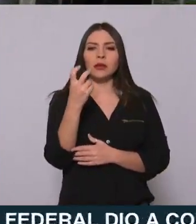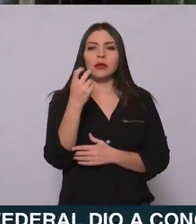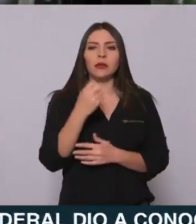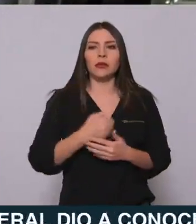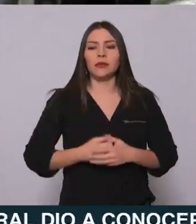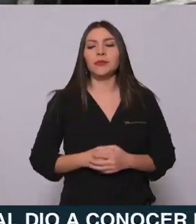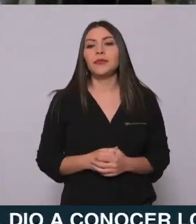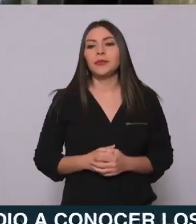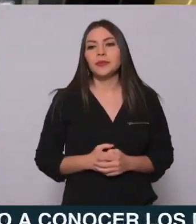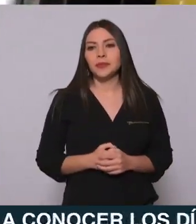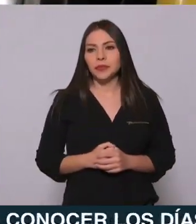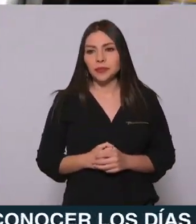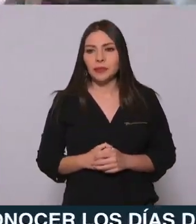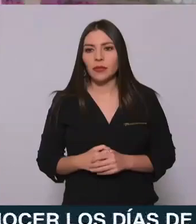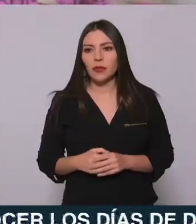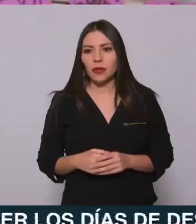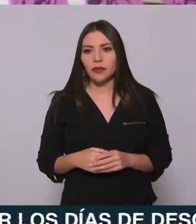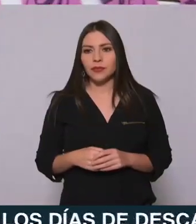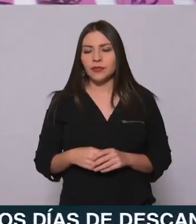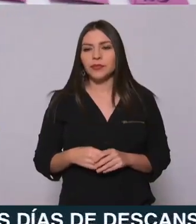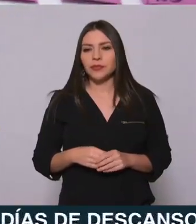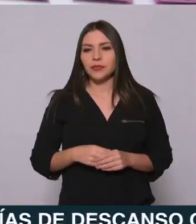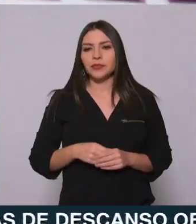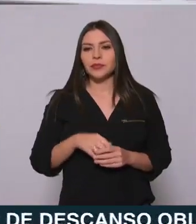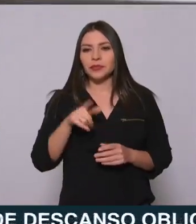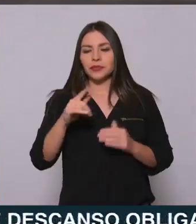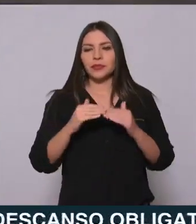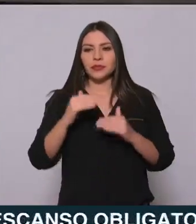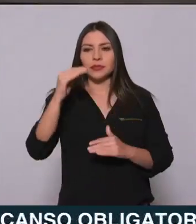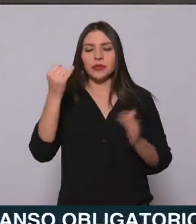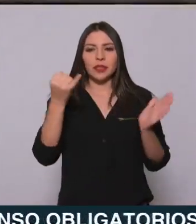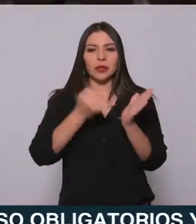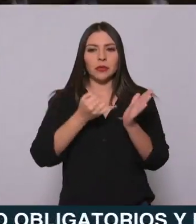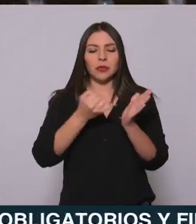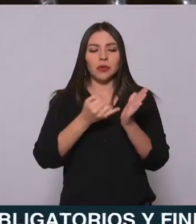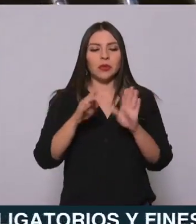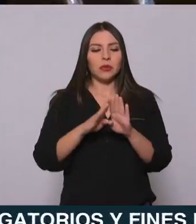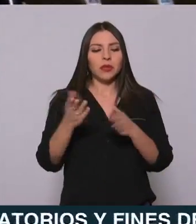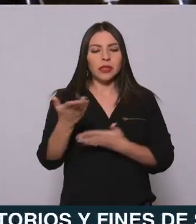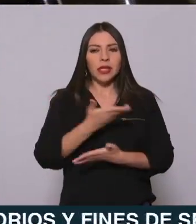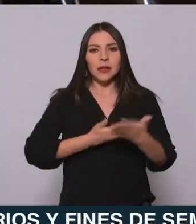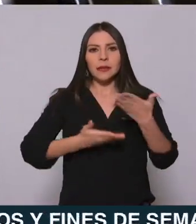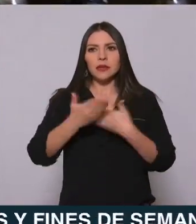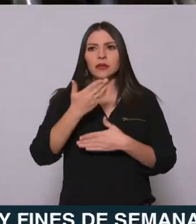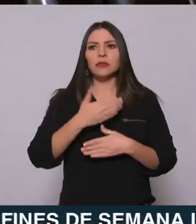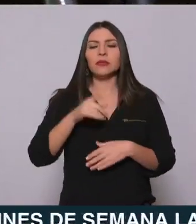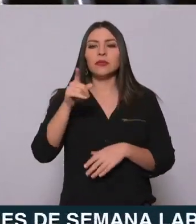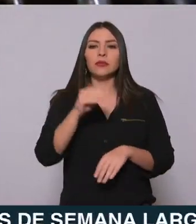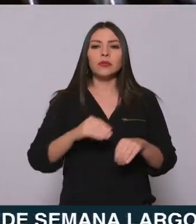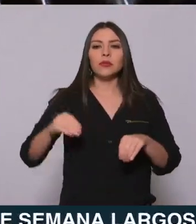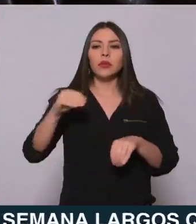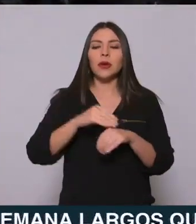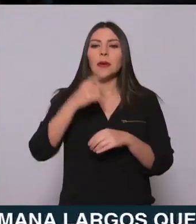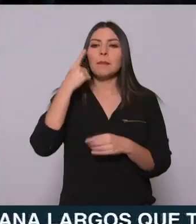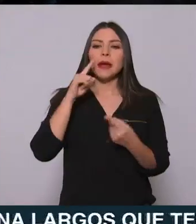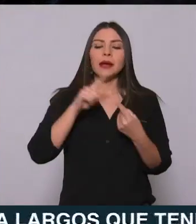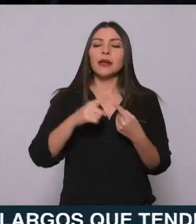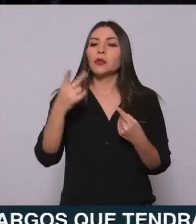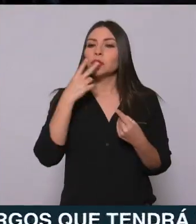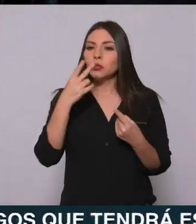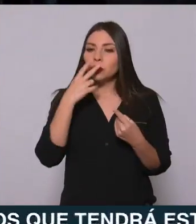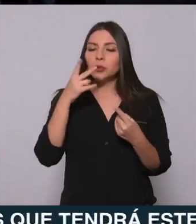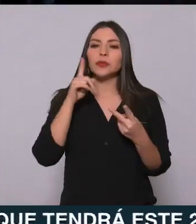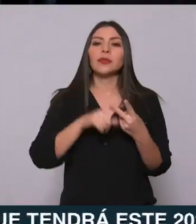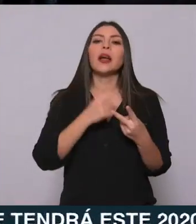de la actualización en el impuesto especial sobre producción y servicios, que se impuso al tabaco, el alcohol y